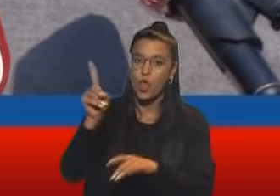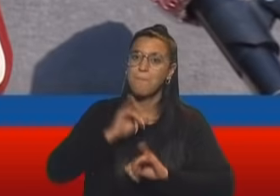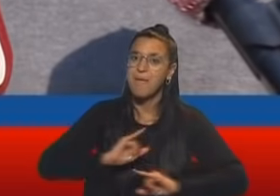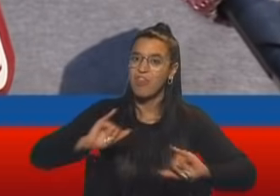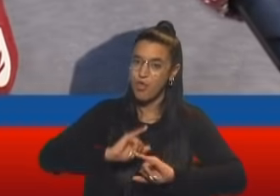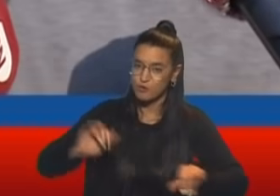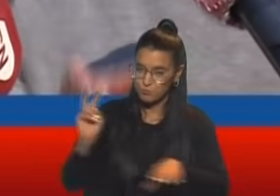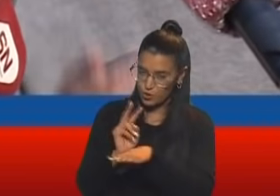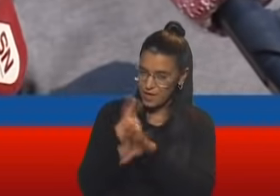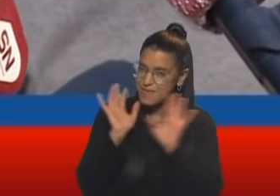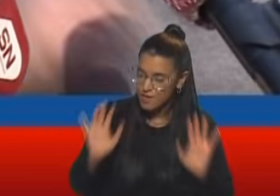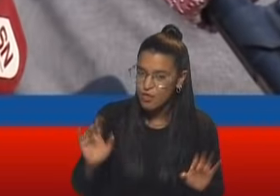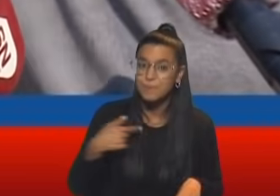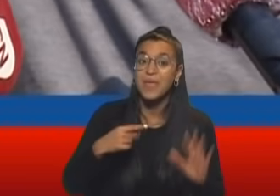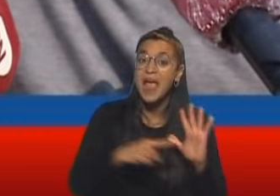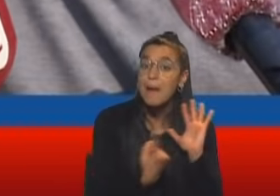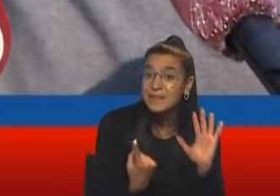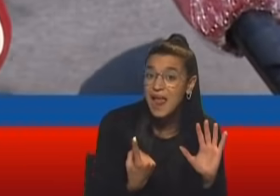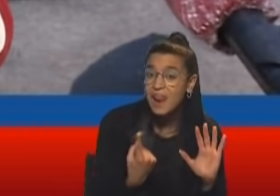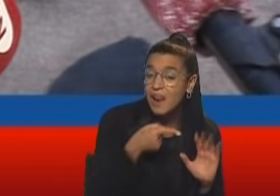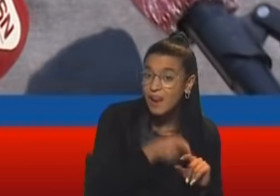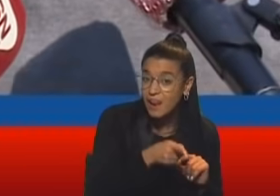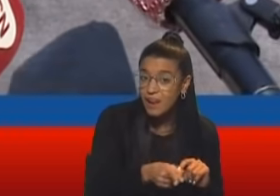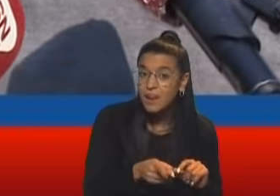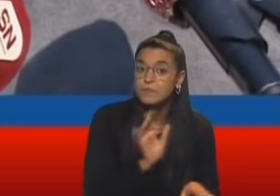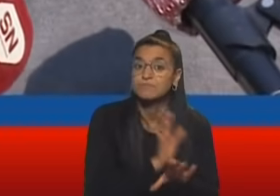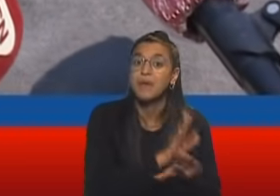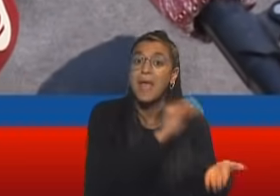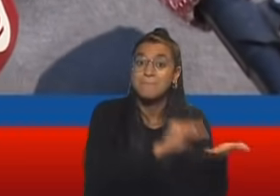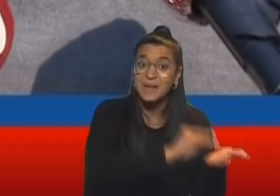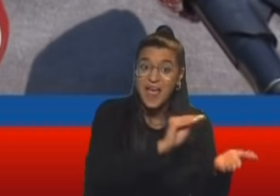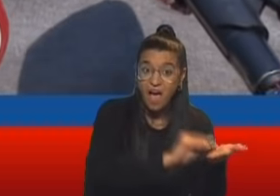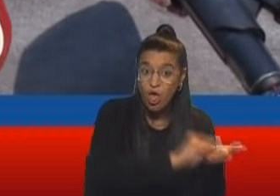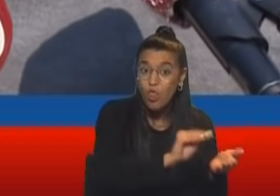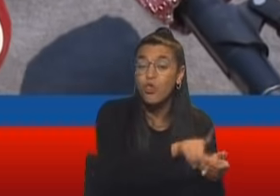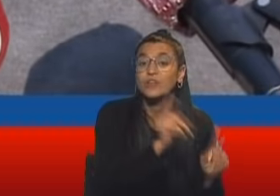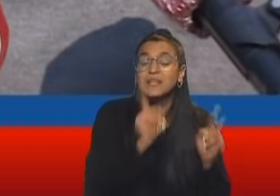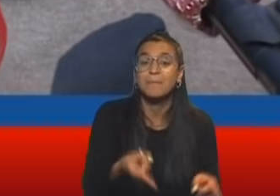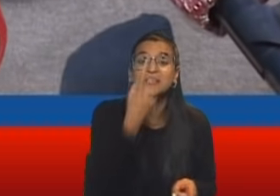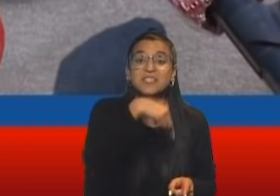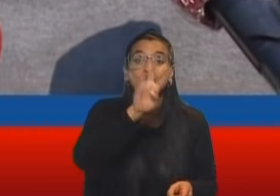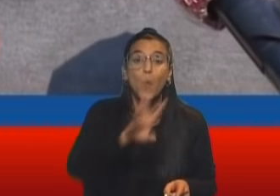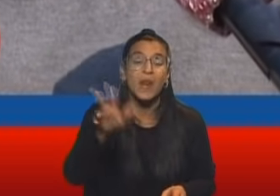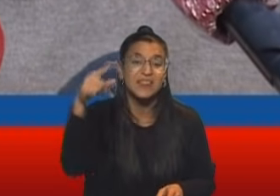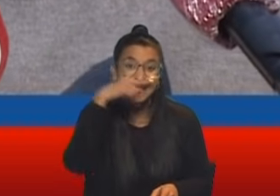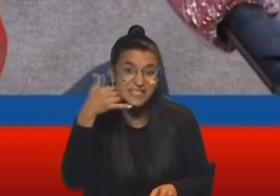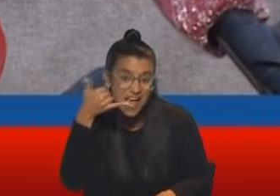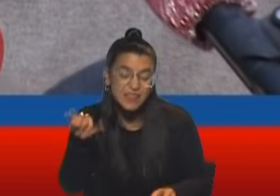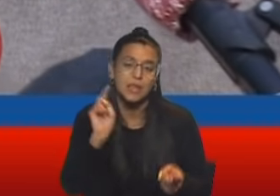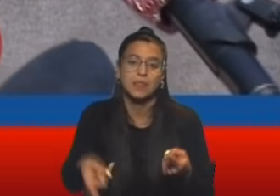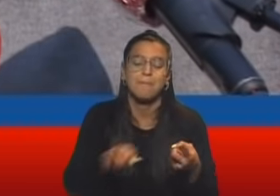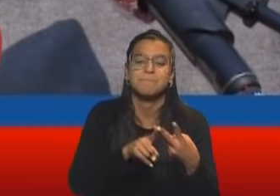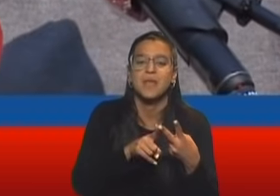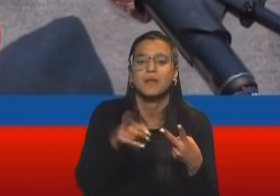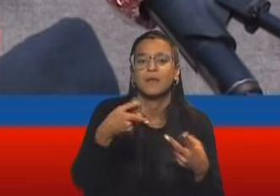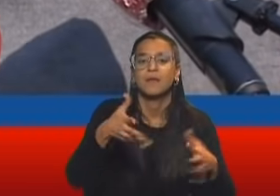medios, en Capital utiliza a los empleados y utiliza el 147 y utiliza